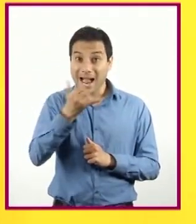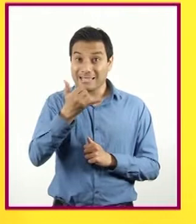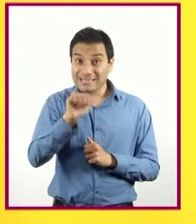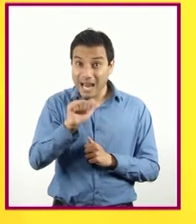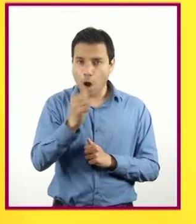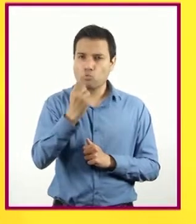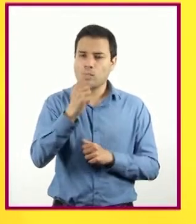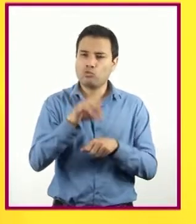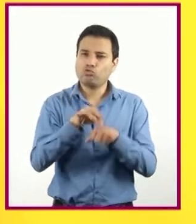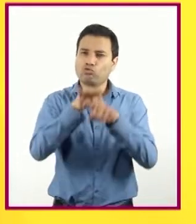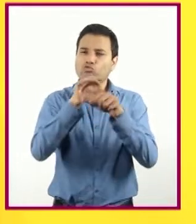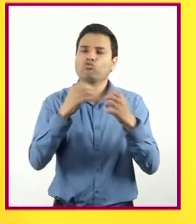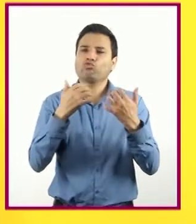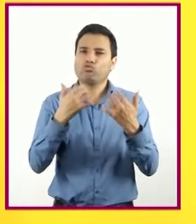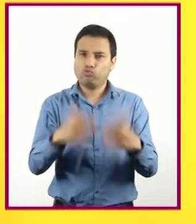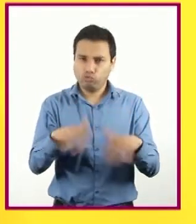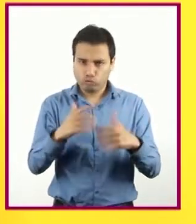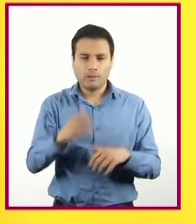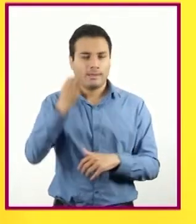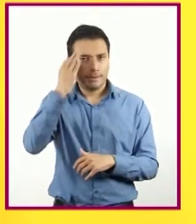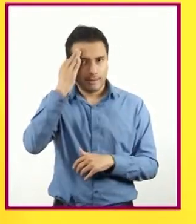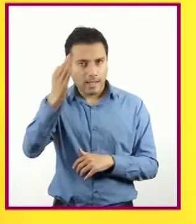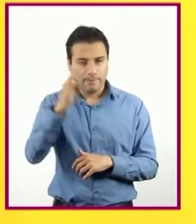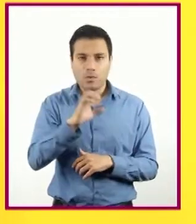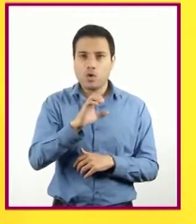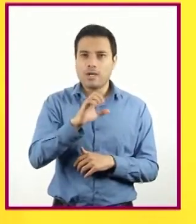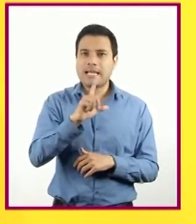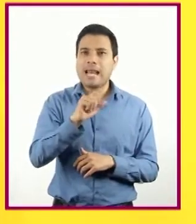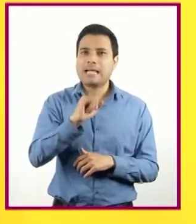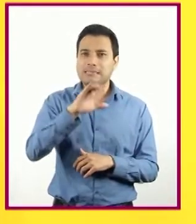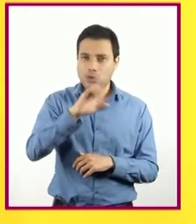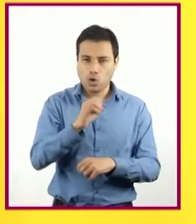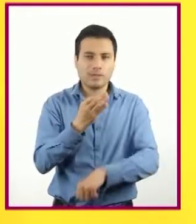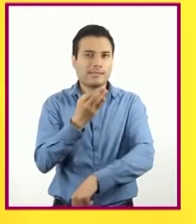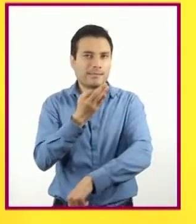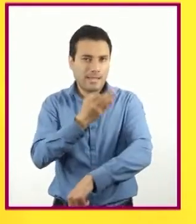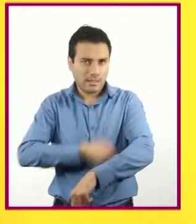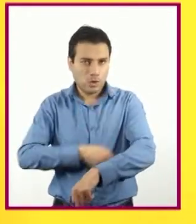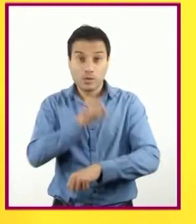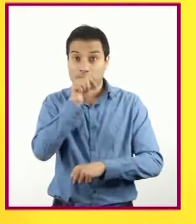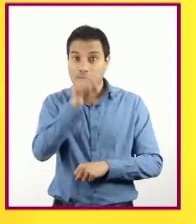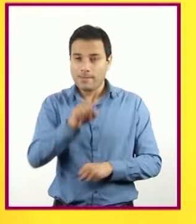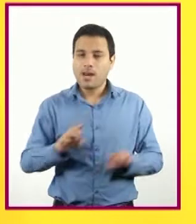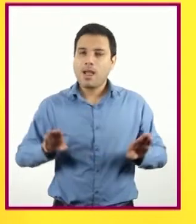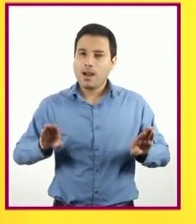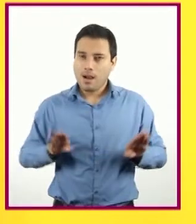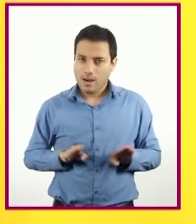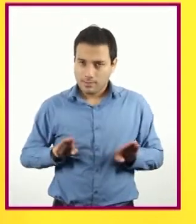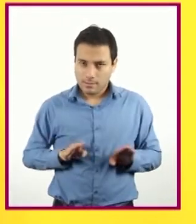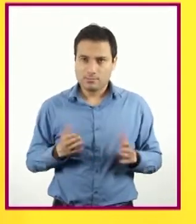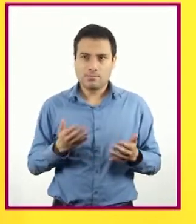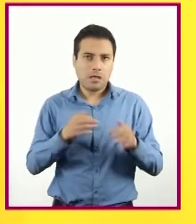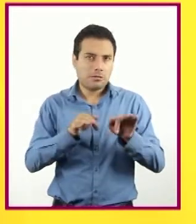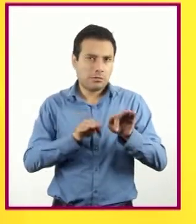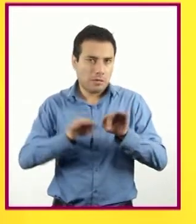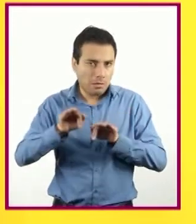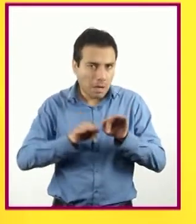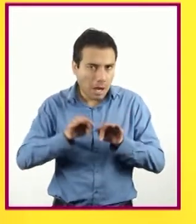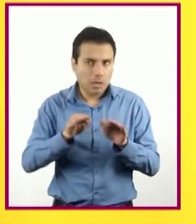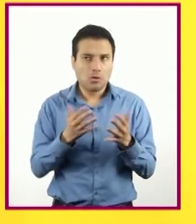representativas del periodo clásico tardío, así como sus principales características, actividades